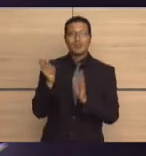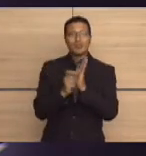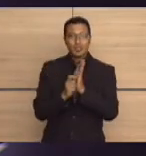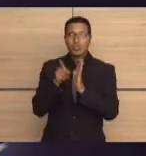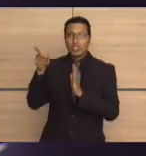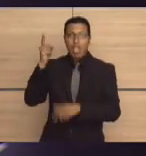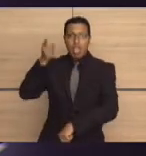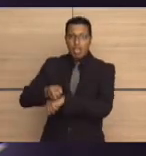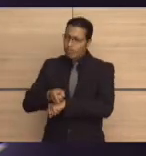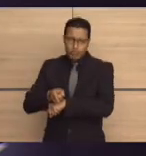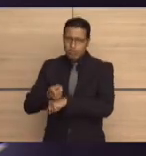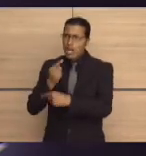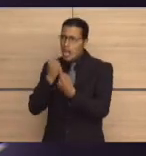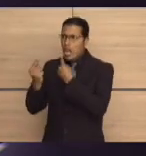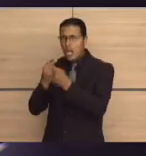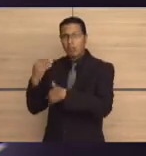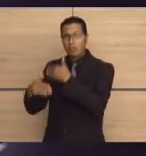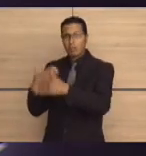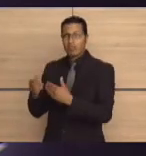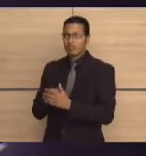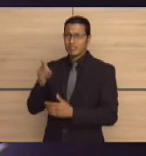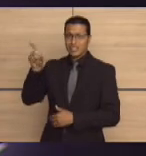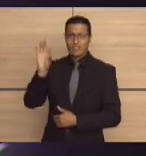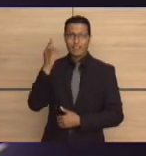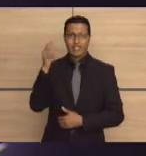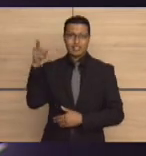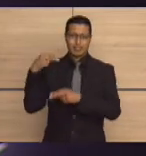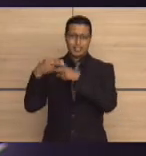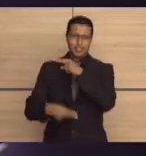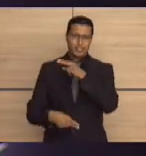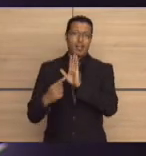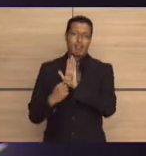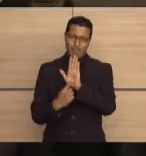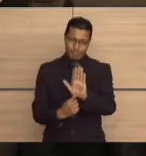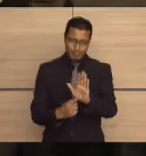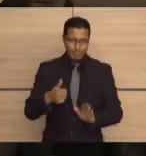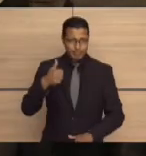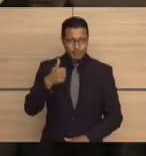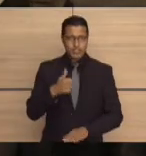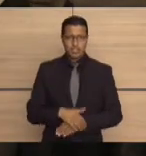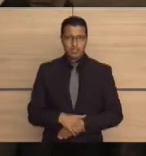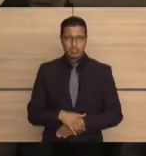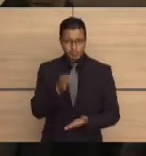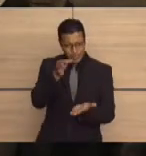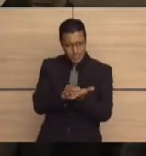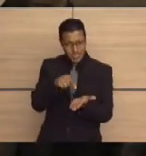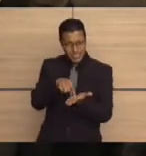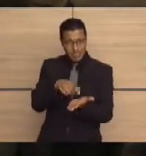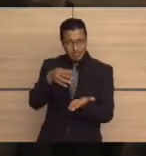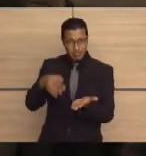siempre. Y la historia de Francia es una historia ejemplar en el sentido de que el centro no siempre estuvo donde está ahora el